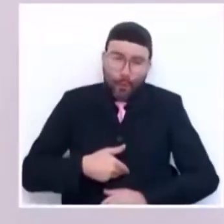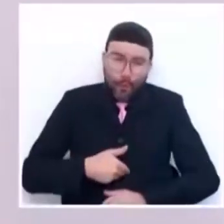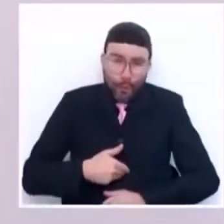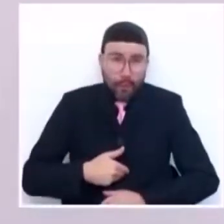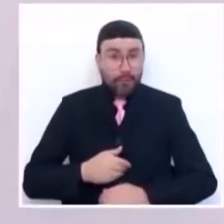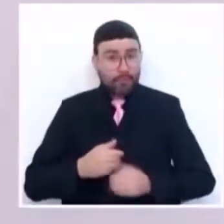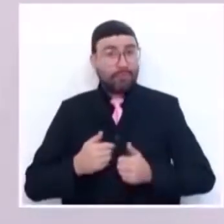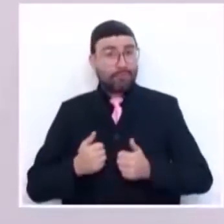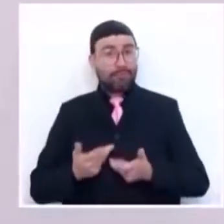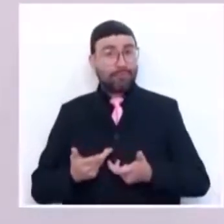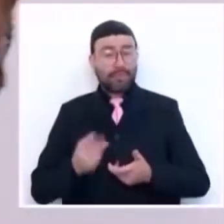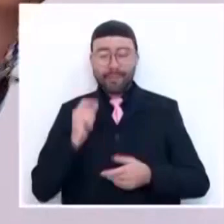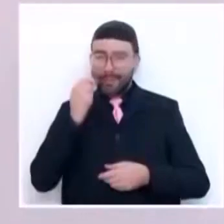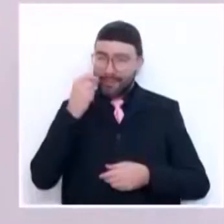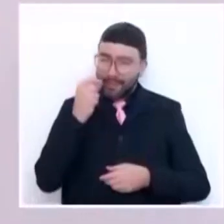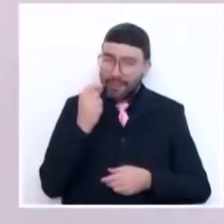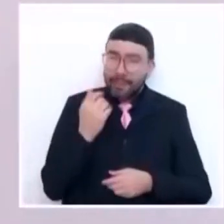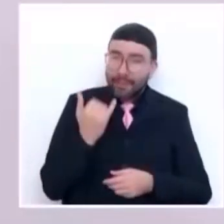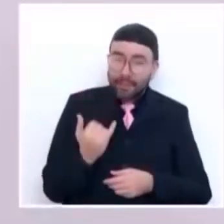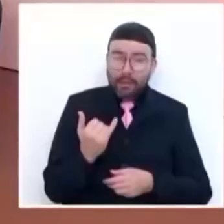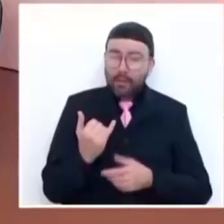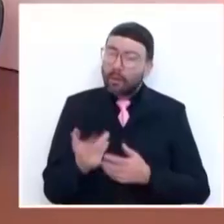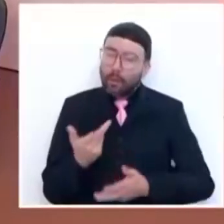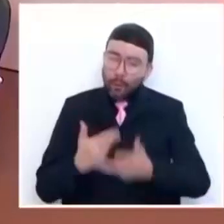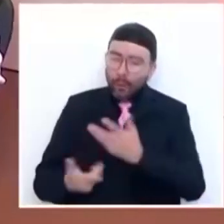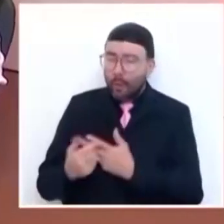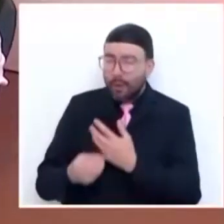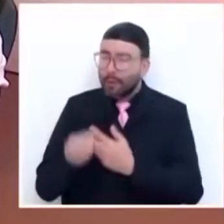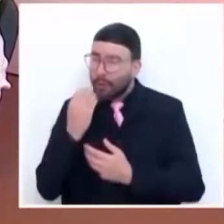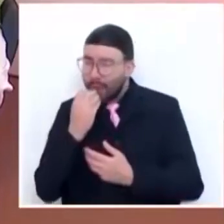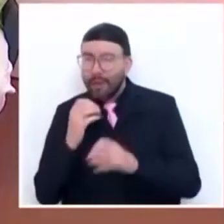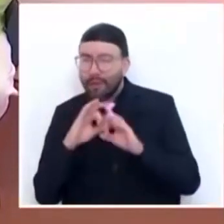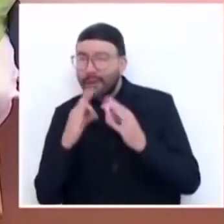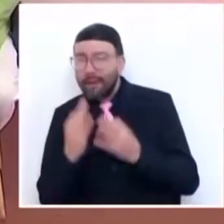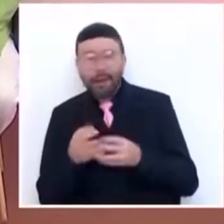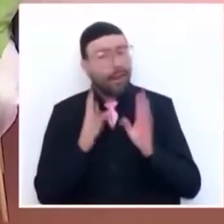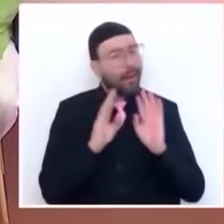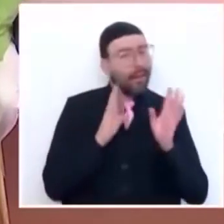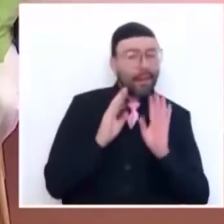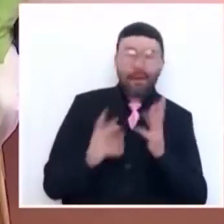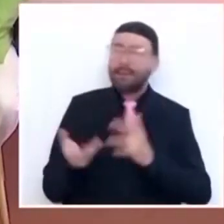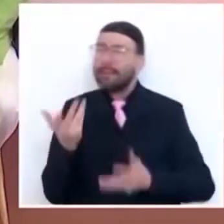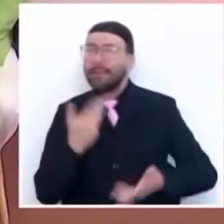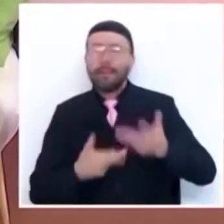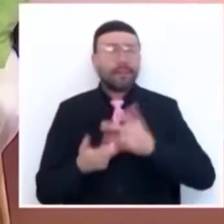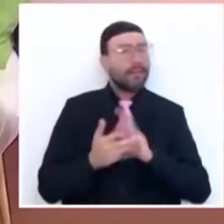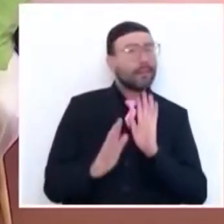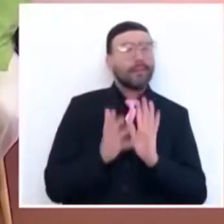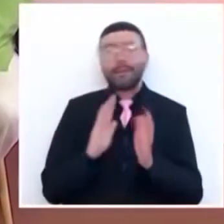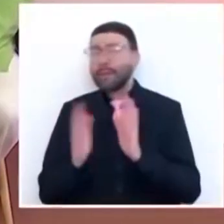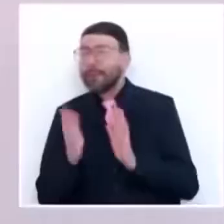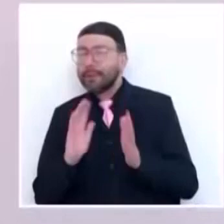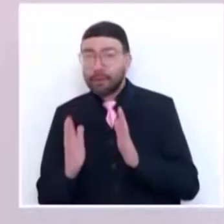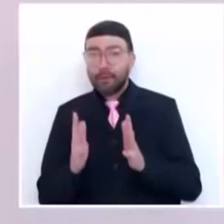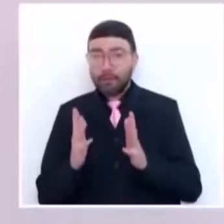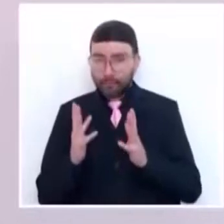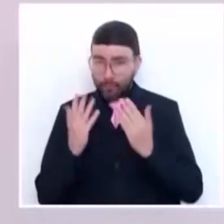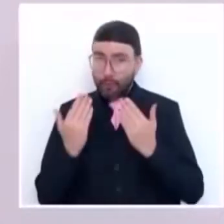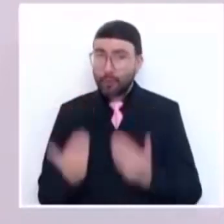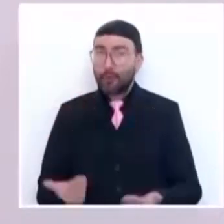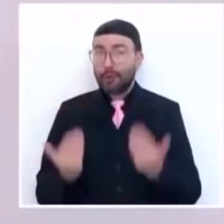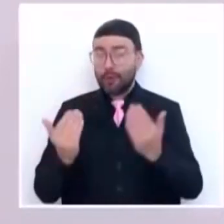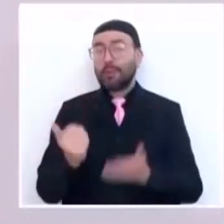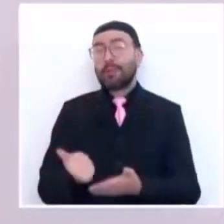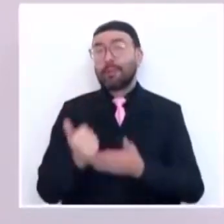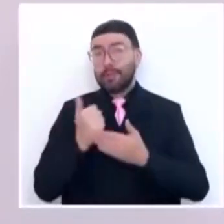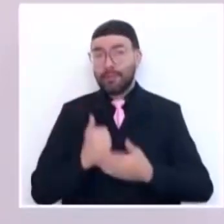que por eso compartir alimentos, por ejemplo, en familia, genera mucho bienestar. Ese también, pues ahí